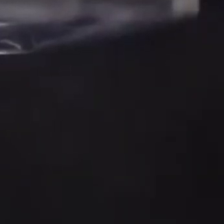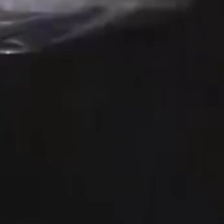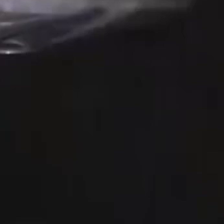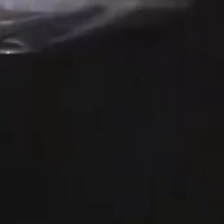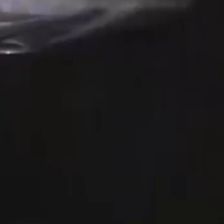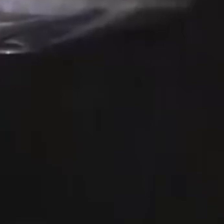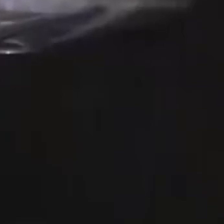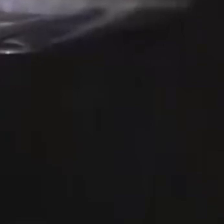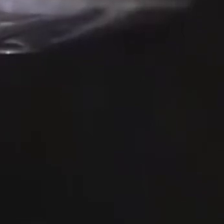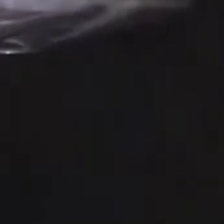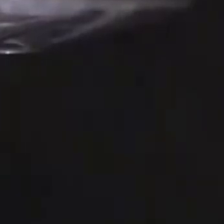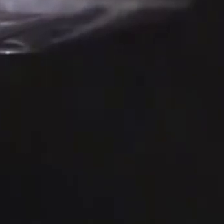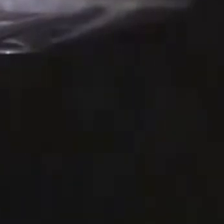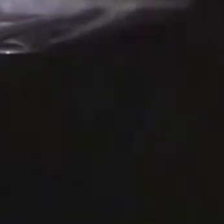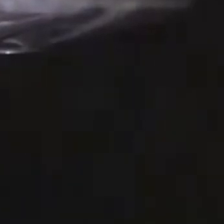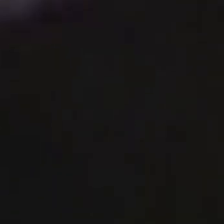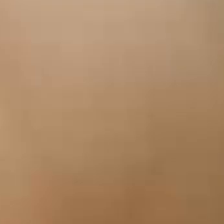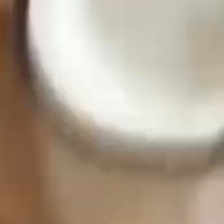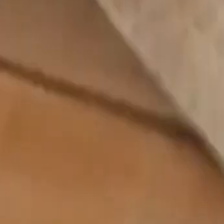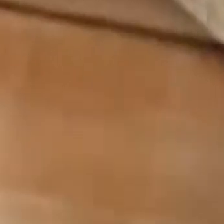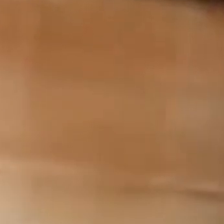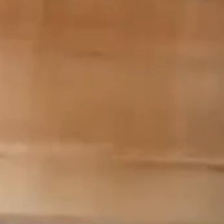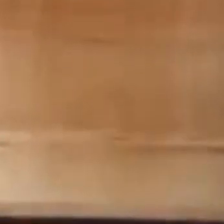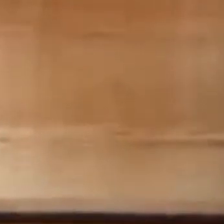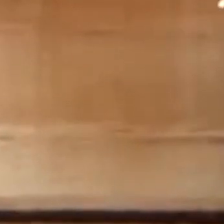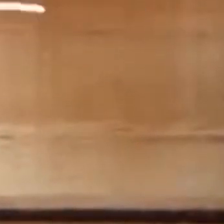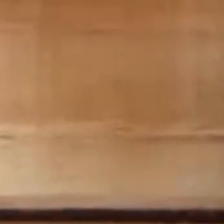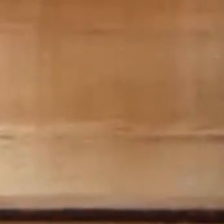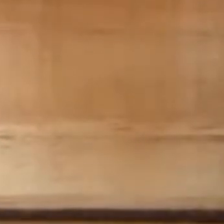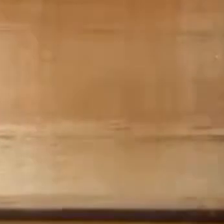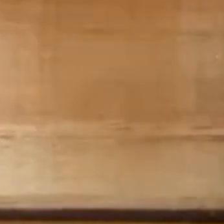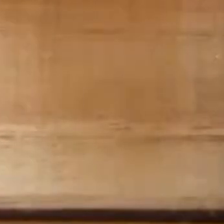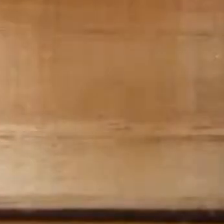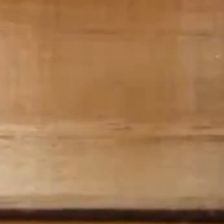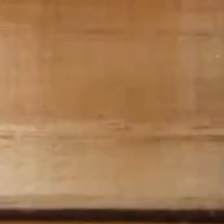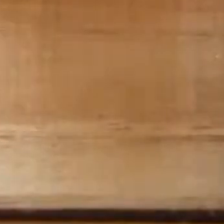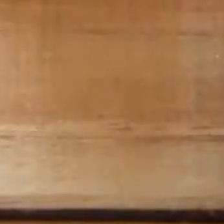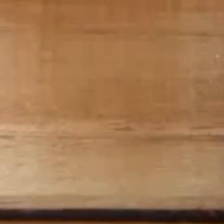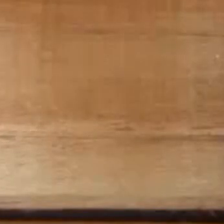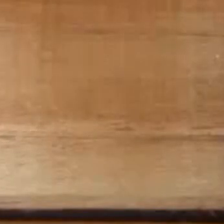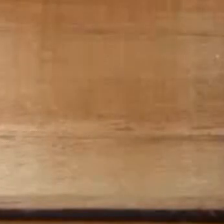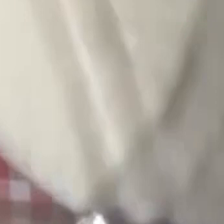Rojas, transformamos estos nutrientes de la naturaleza en Vegetal Meal.